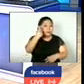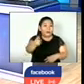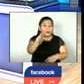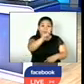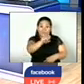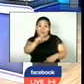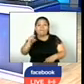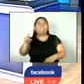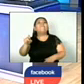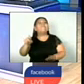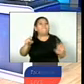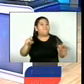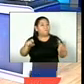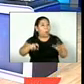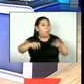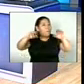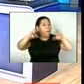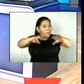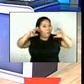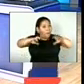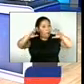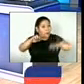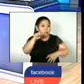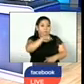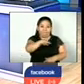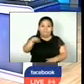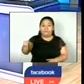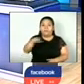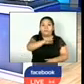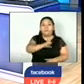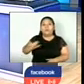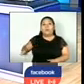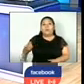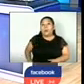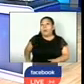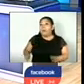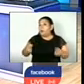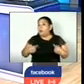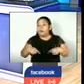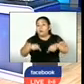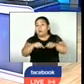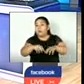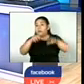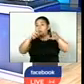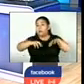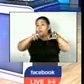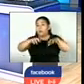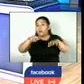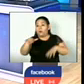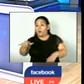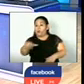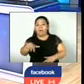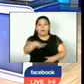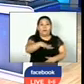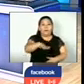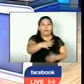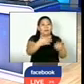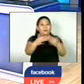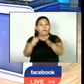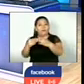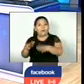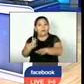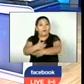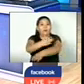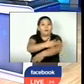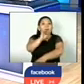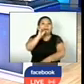de una semana pues muy húmeda, con lluvia en buena parte del territorio nacional y el pronóstico se mantiene para las diferentes zonas del país, tal y como lo adelantaba Roxana,